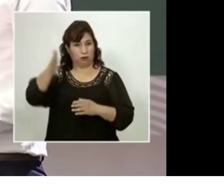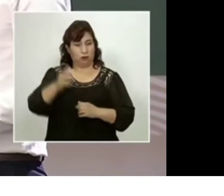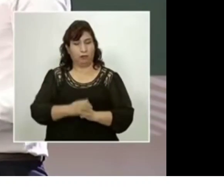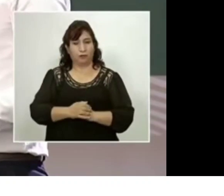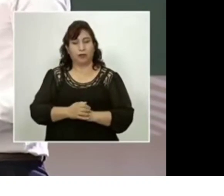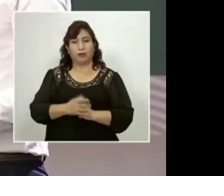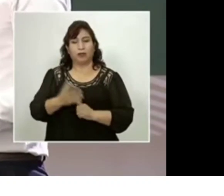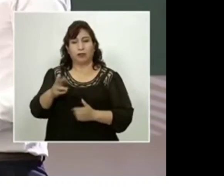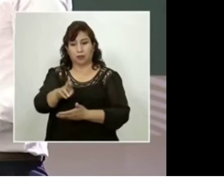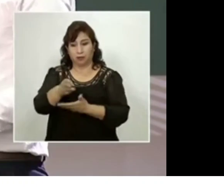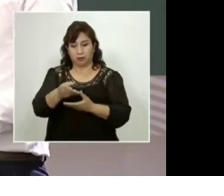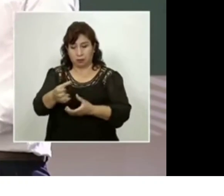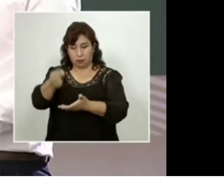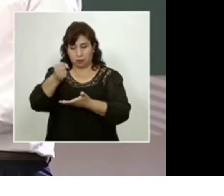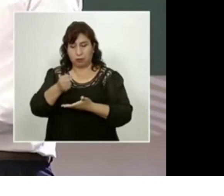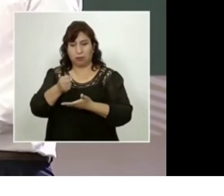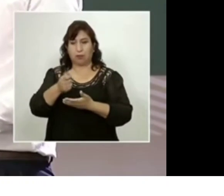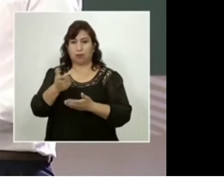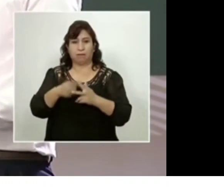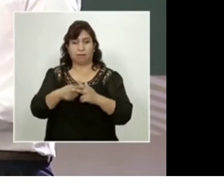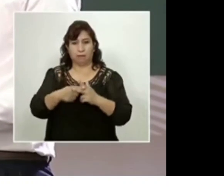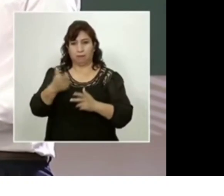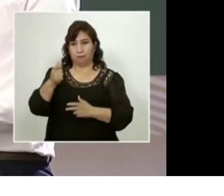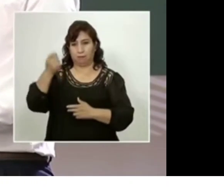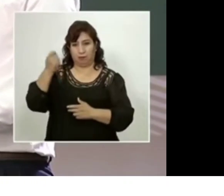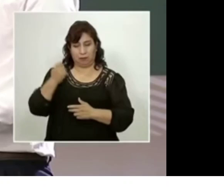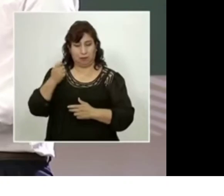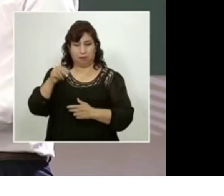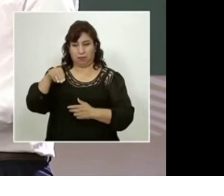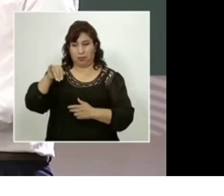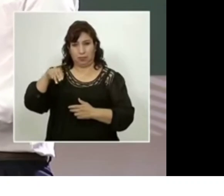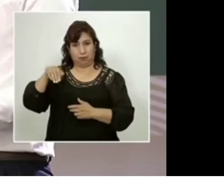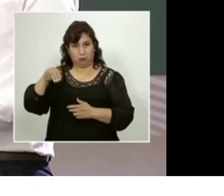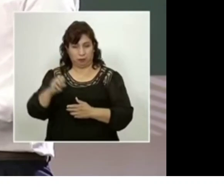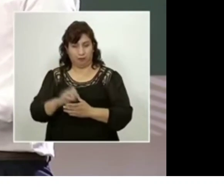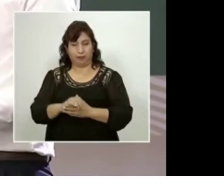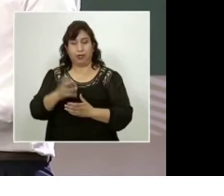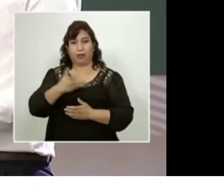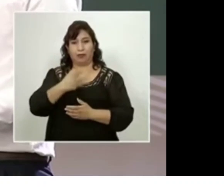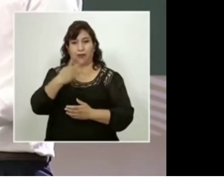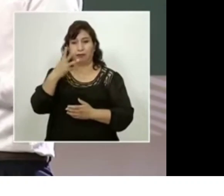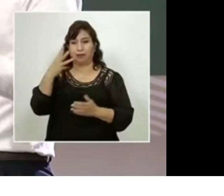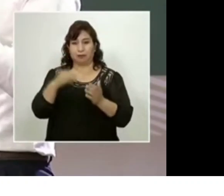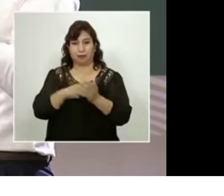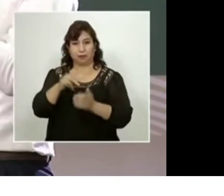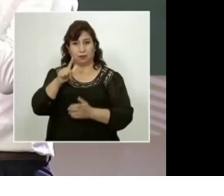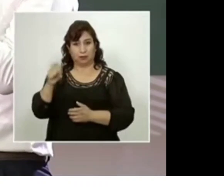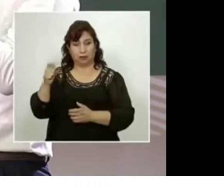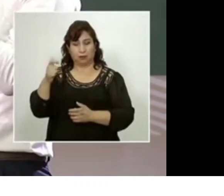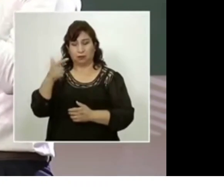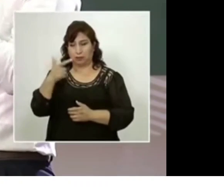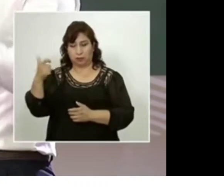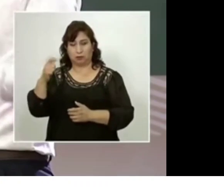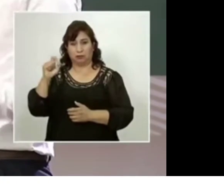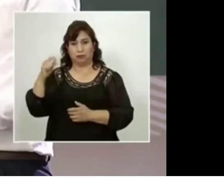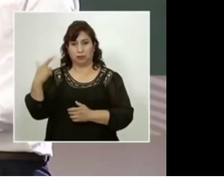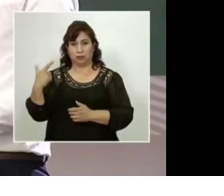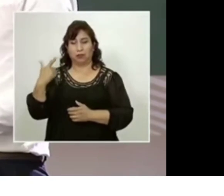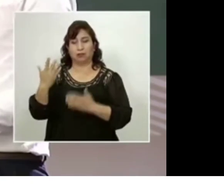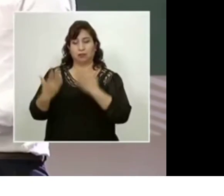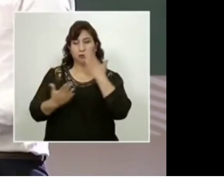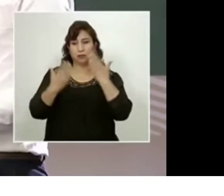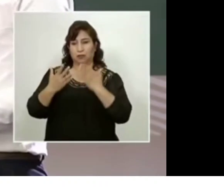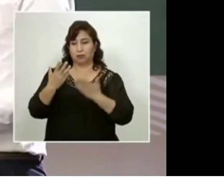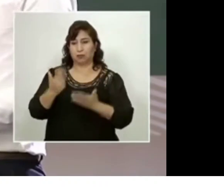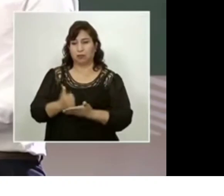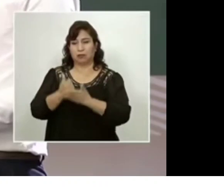pago equivalente al del salario mínimo. En este estado hay 3.727 estudiantes universitarios beneficiarios del